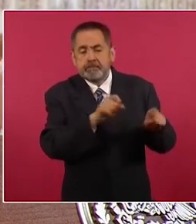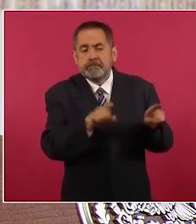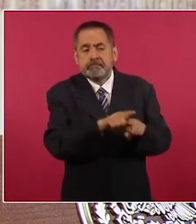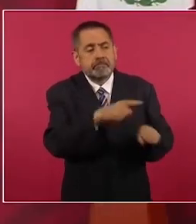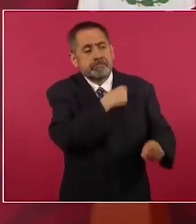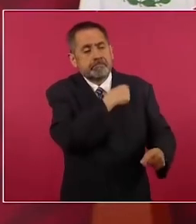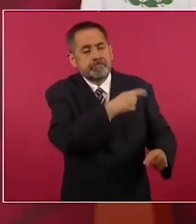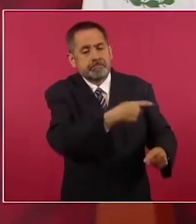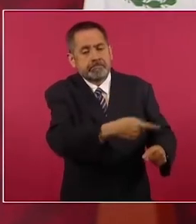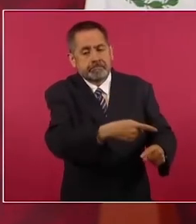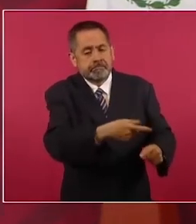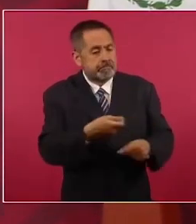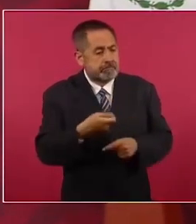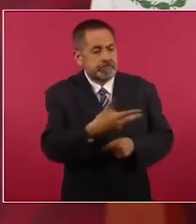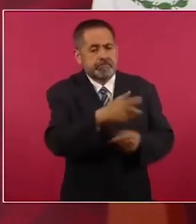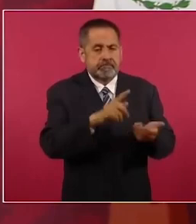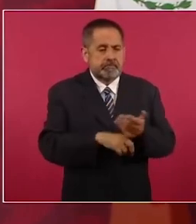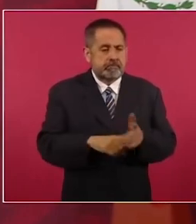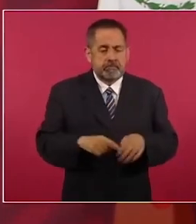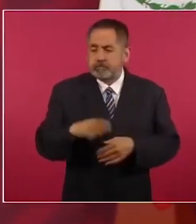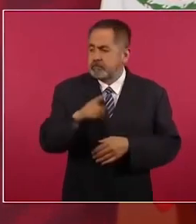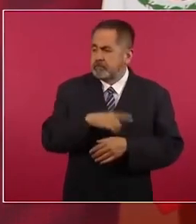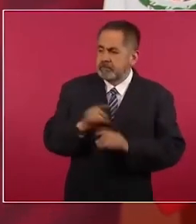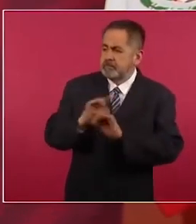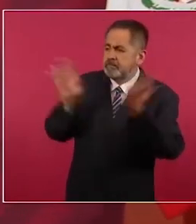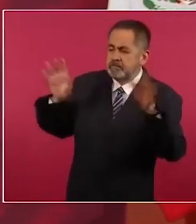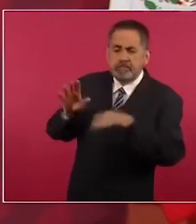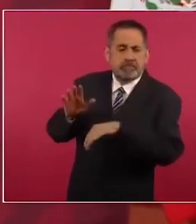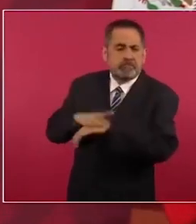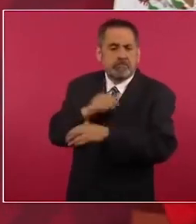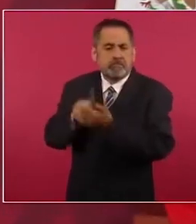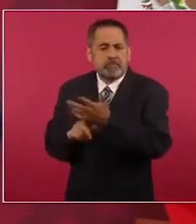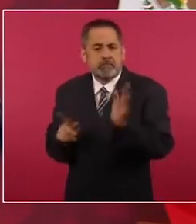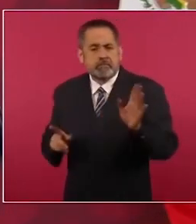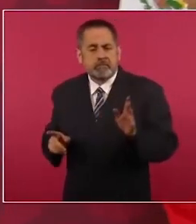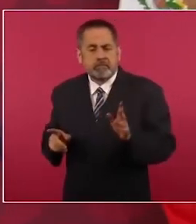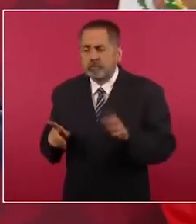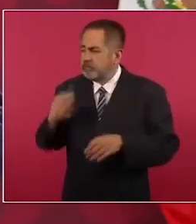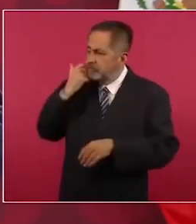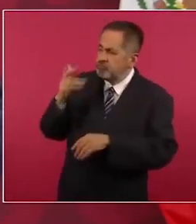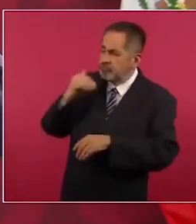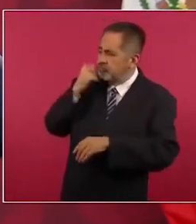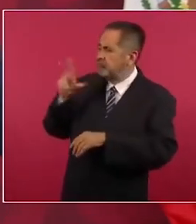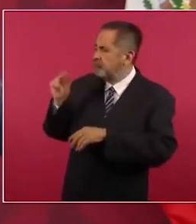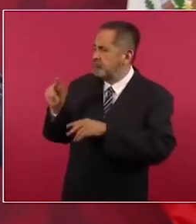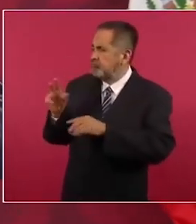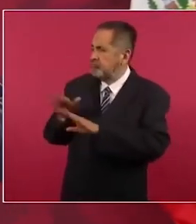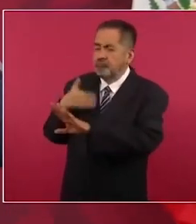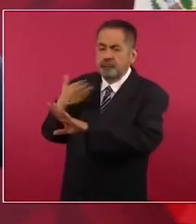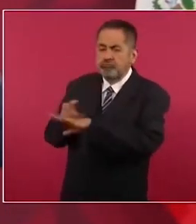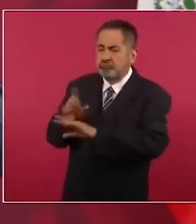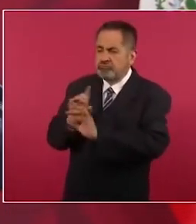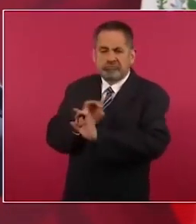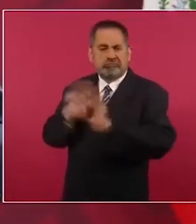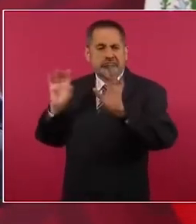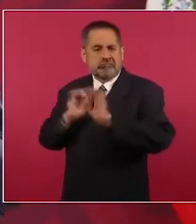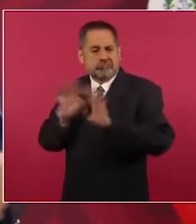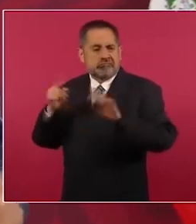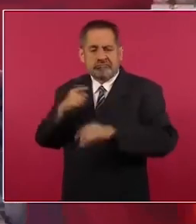Y se les conoce también como reaccionarios, porque son los que pues, reaccionan ante